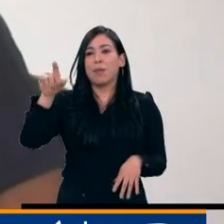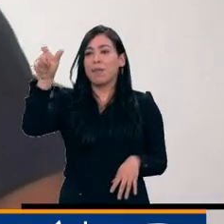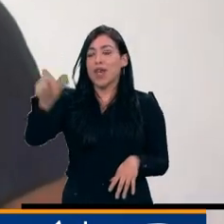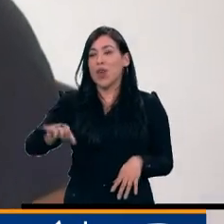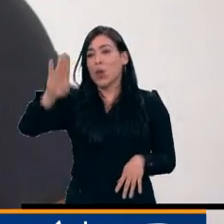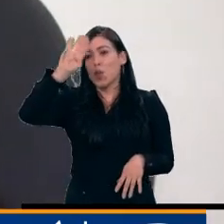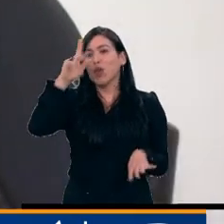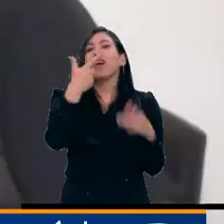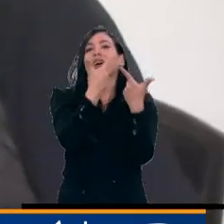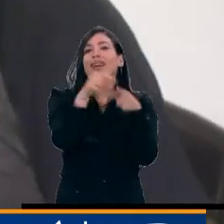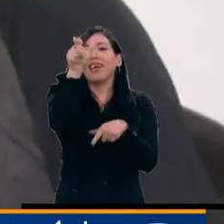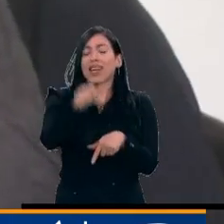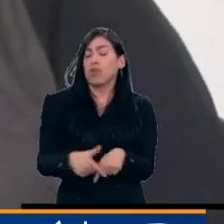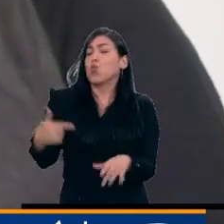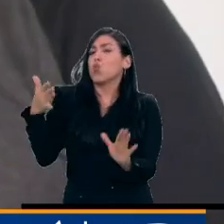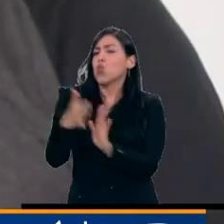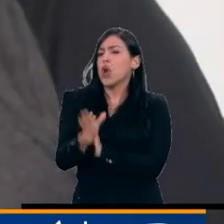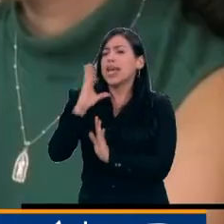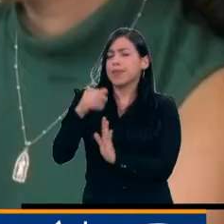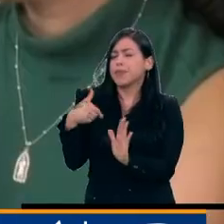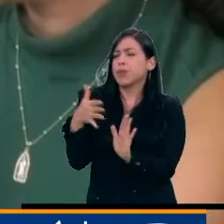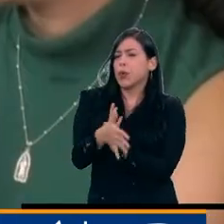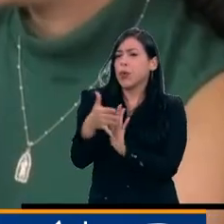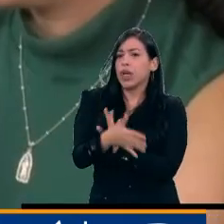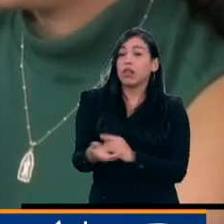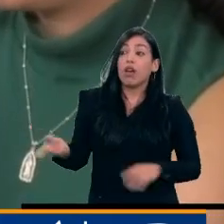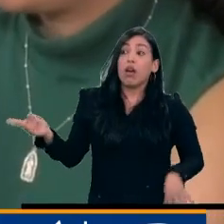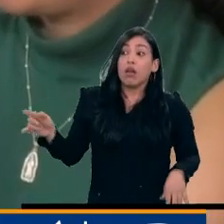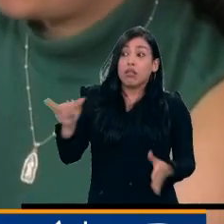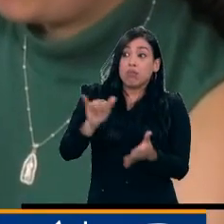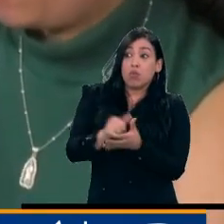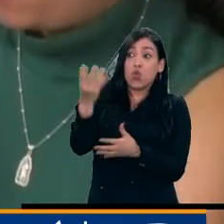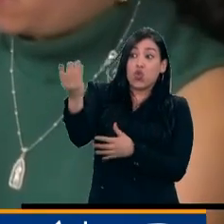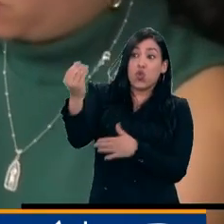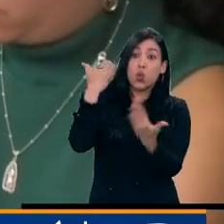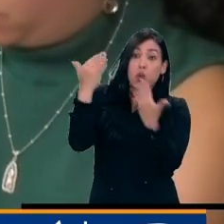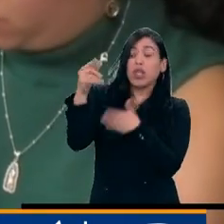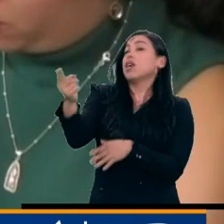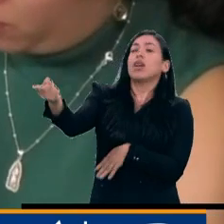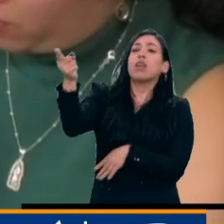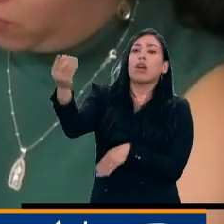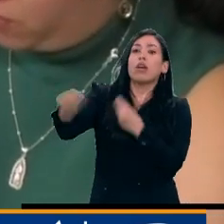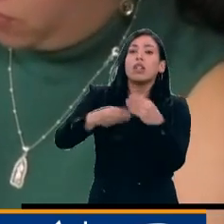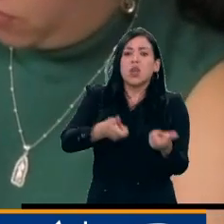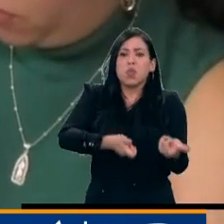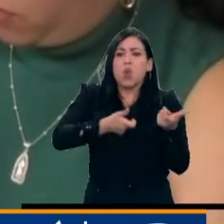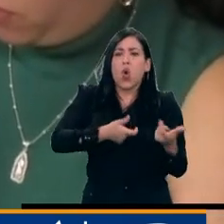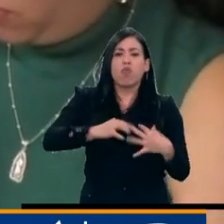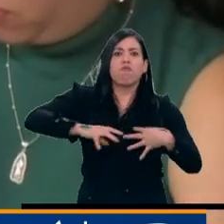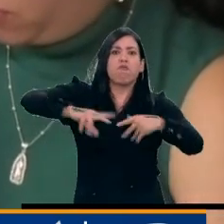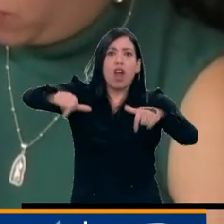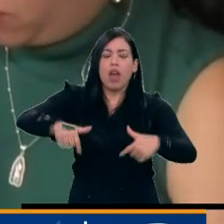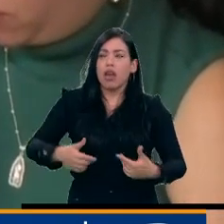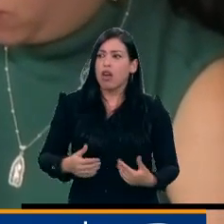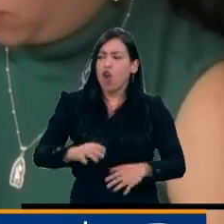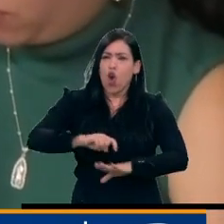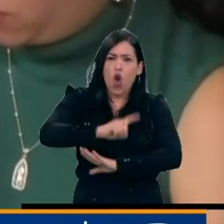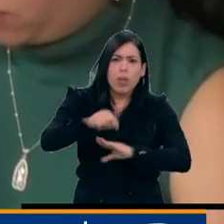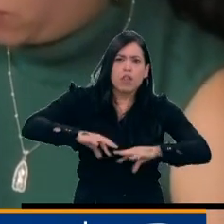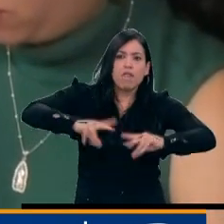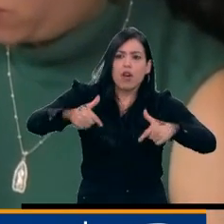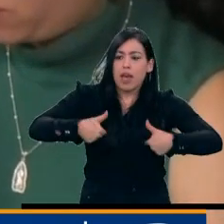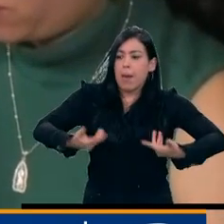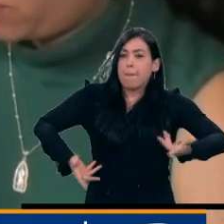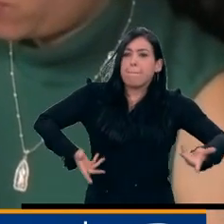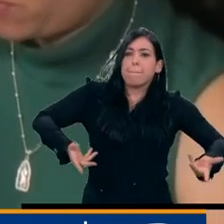de los patrulleros liberados, narró lo que vivieron. Entonces ellos nos quitaran los fusiles, empezaron a quitarnos todo. Y nosotros,